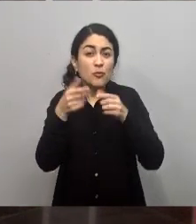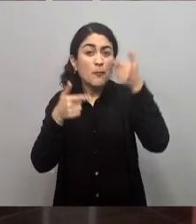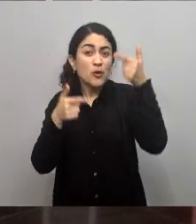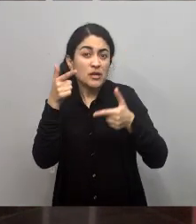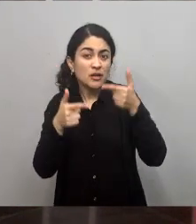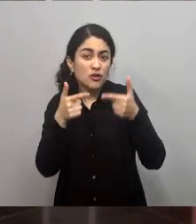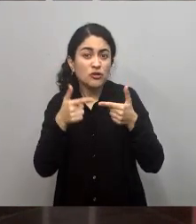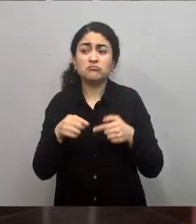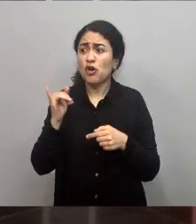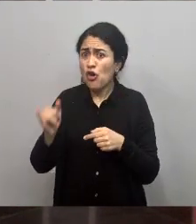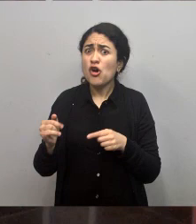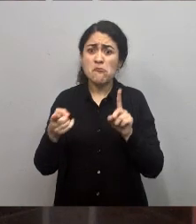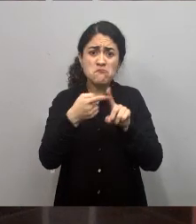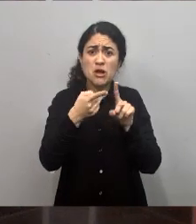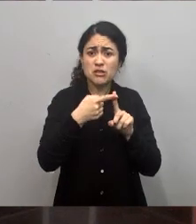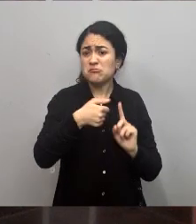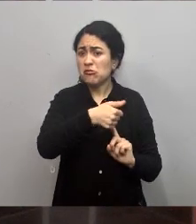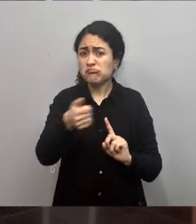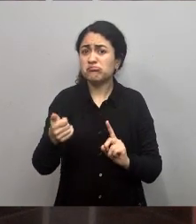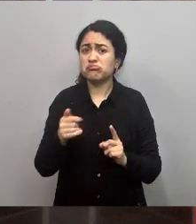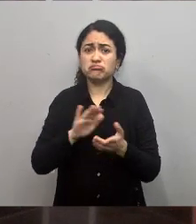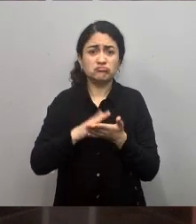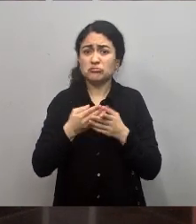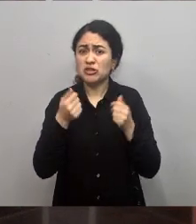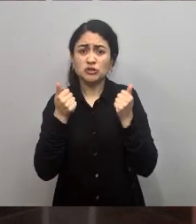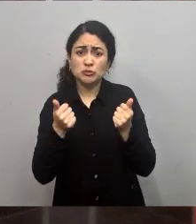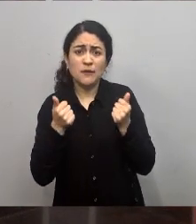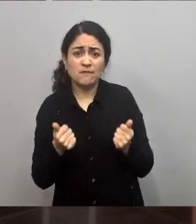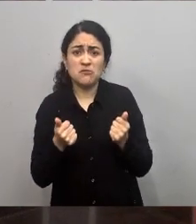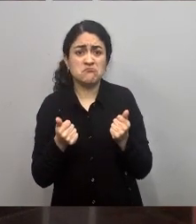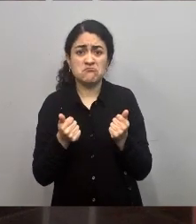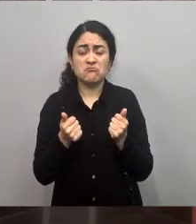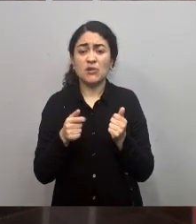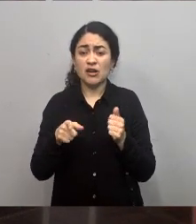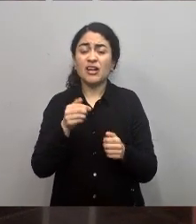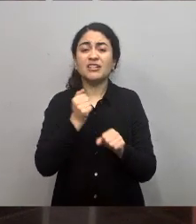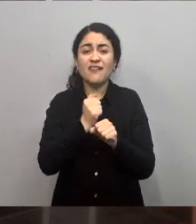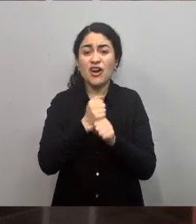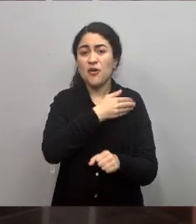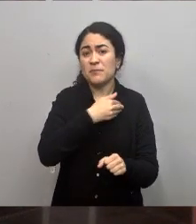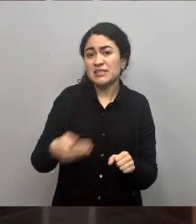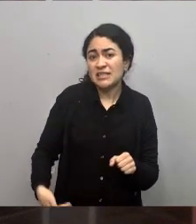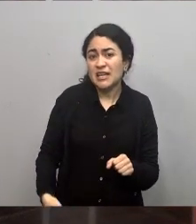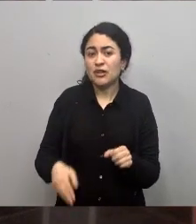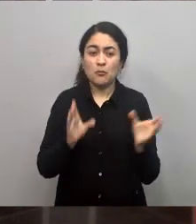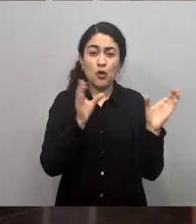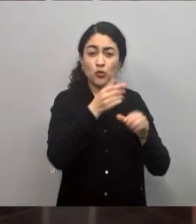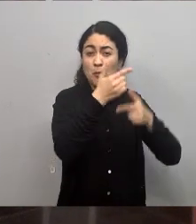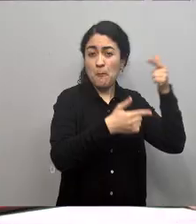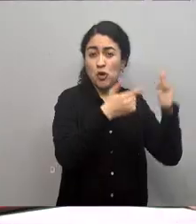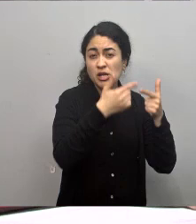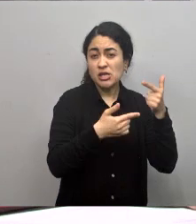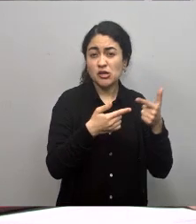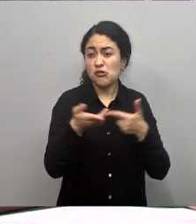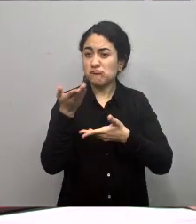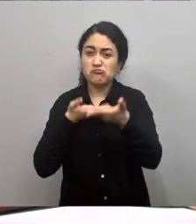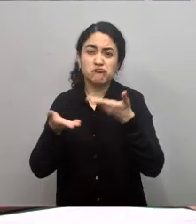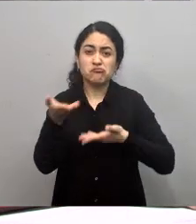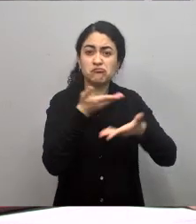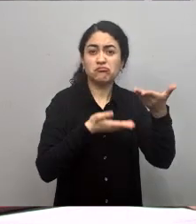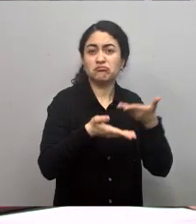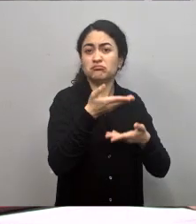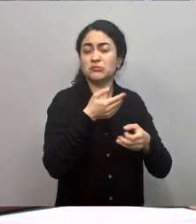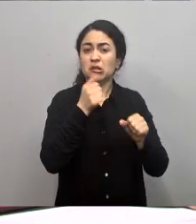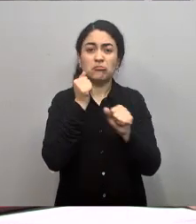yo diría, sana en el trabajo que hemos hecho a través de la presidencia y que hemos hecho con el resto de las bancadas. Hemos hecho